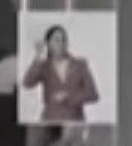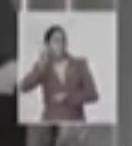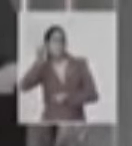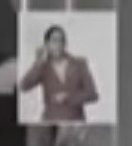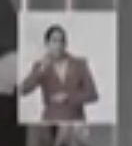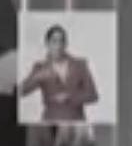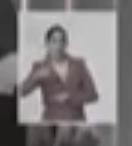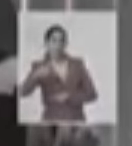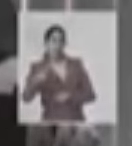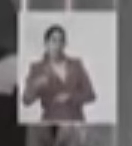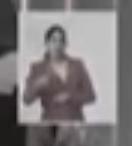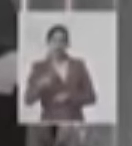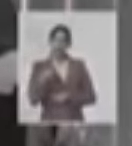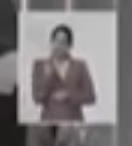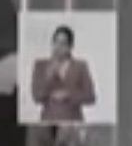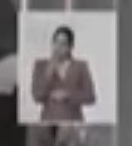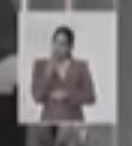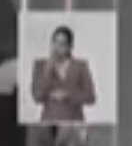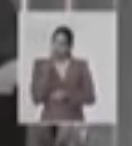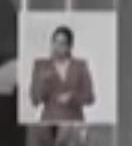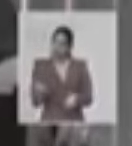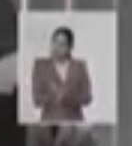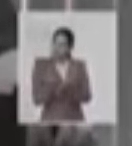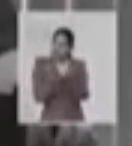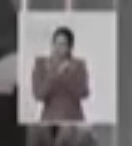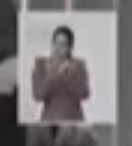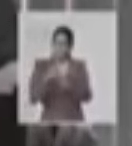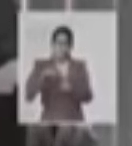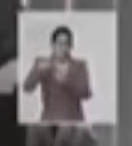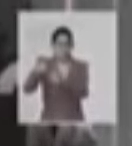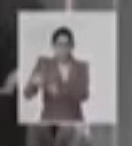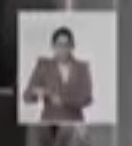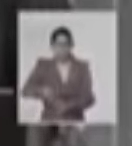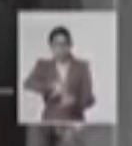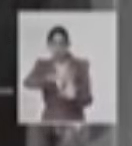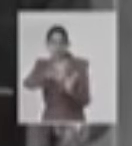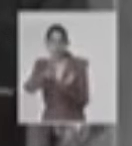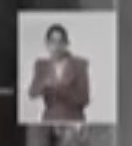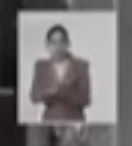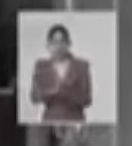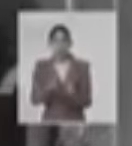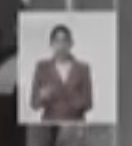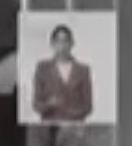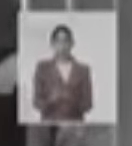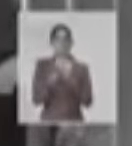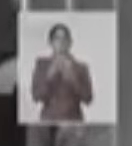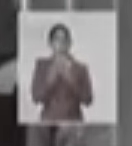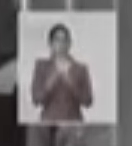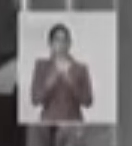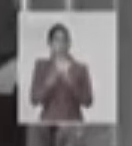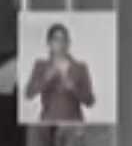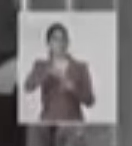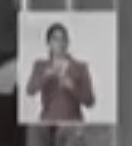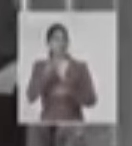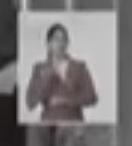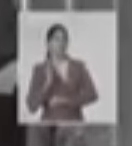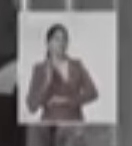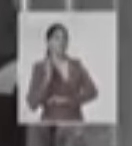más puede hacerse para justificar la confianza y el ejemplar respeto de